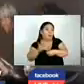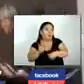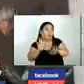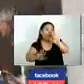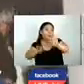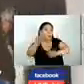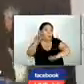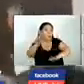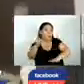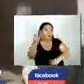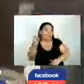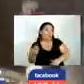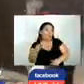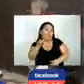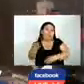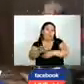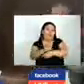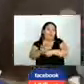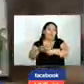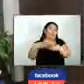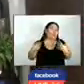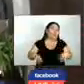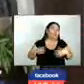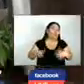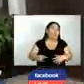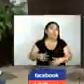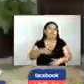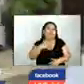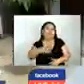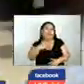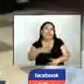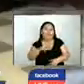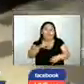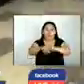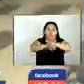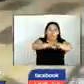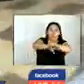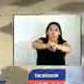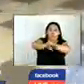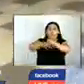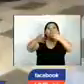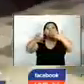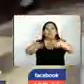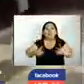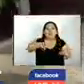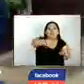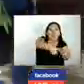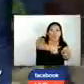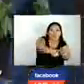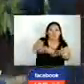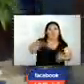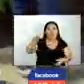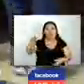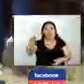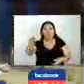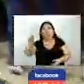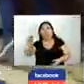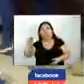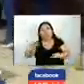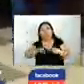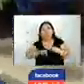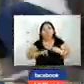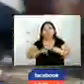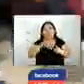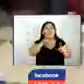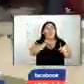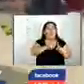en un país asfixiado por una crisis sin precedentes. Durante la campaña han sido asesinados el alcalde de Manta, un puerto